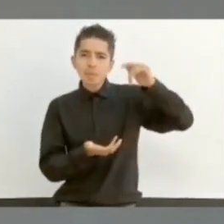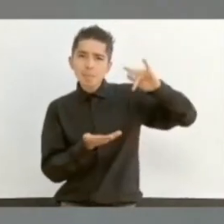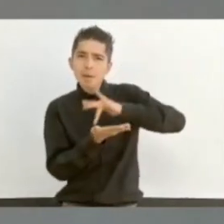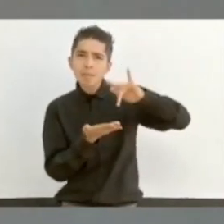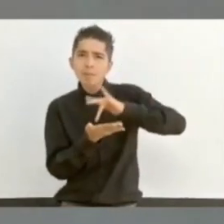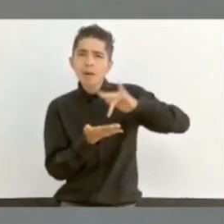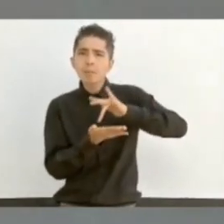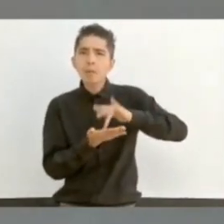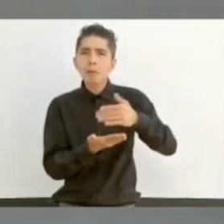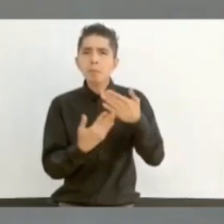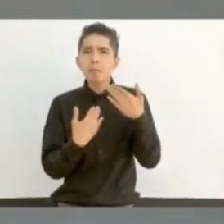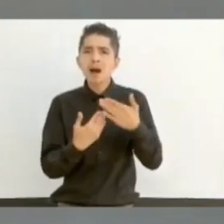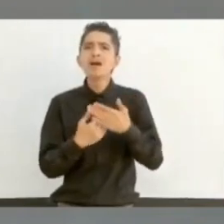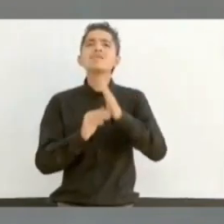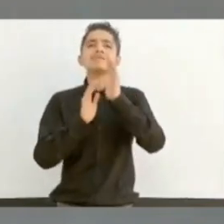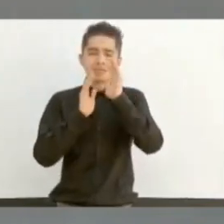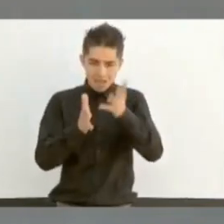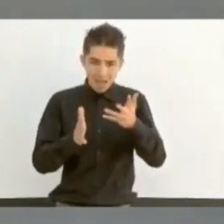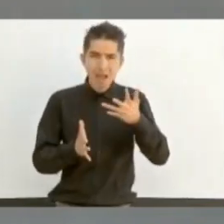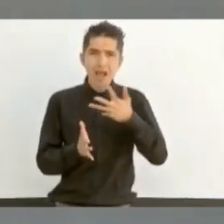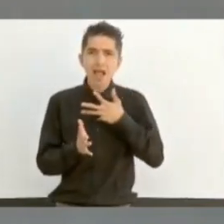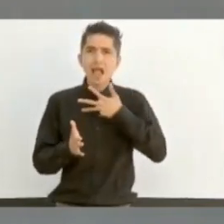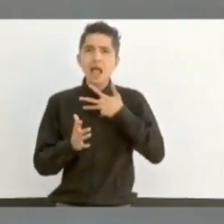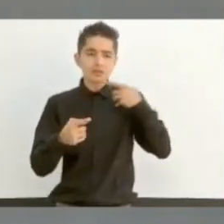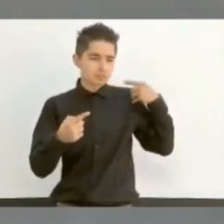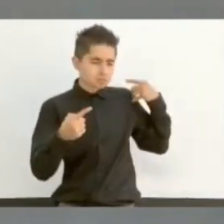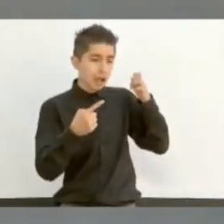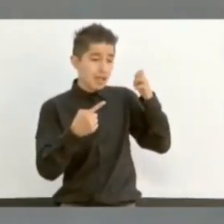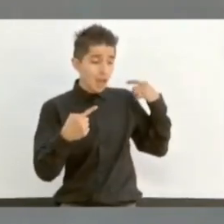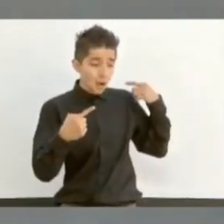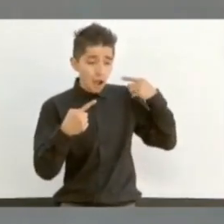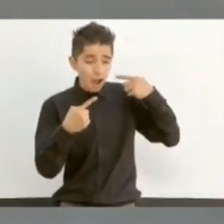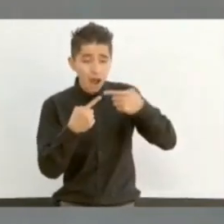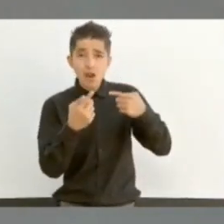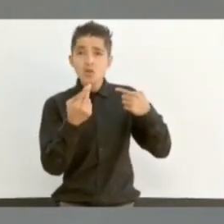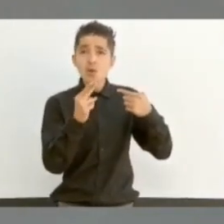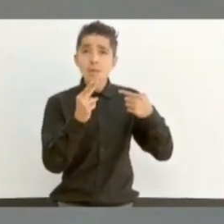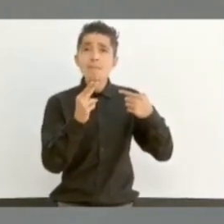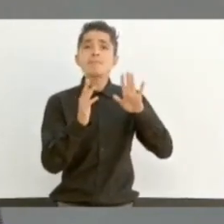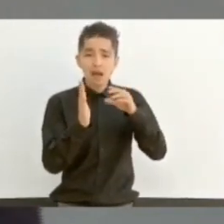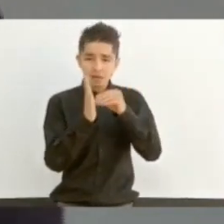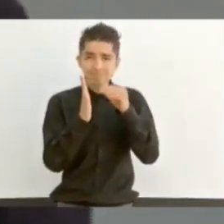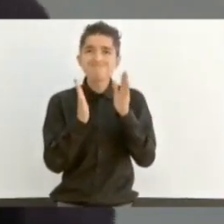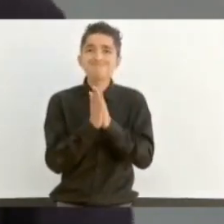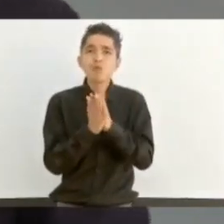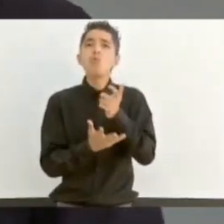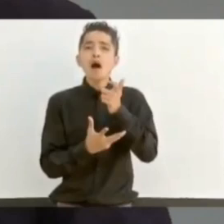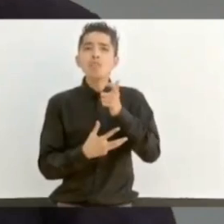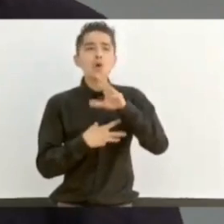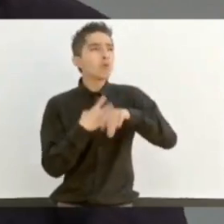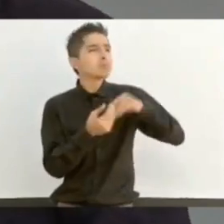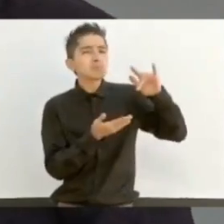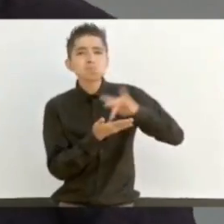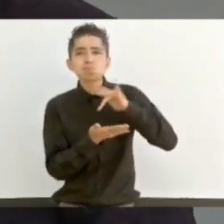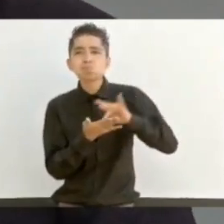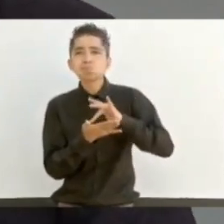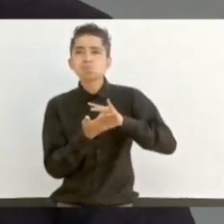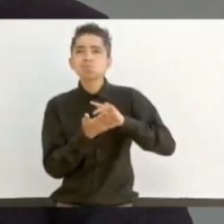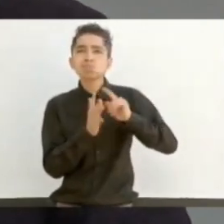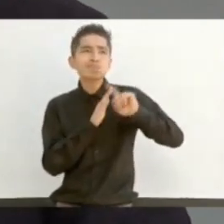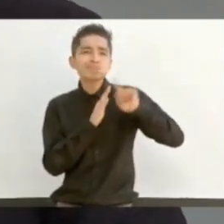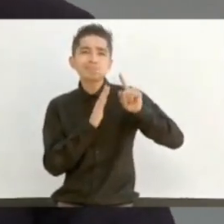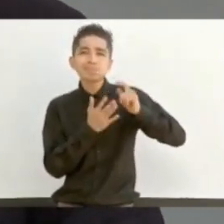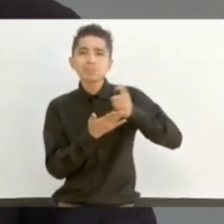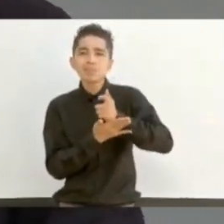Ya tenemos el dato hasta noviembre y tenemos la proyección de lo que ingresó